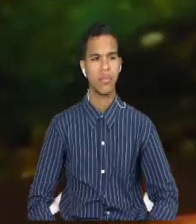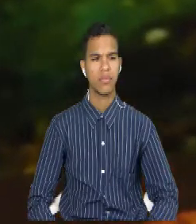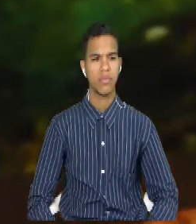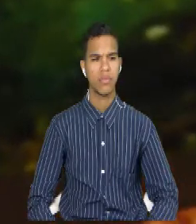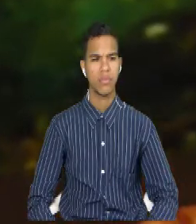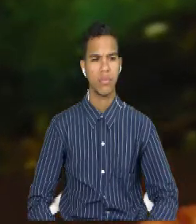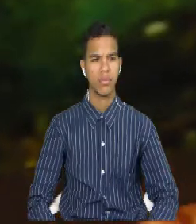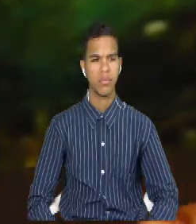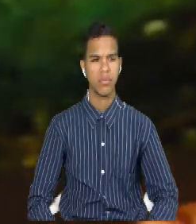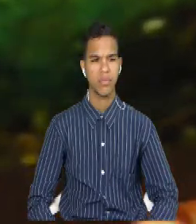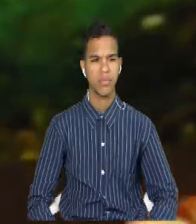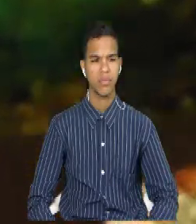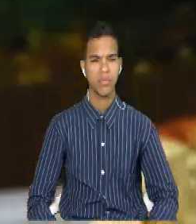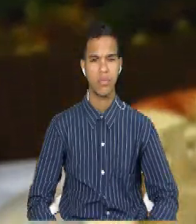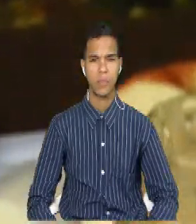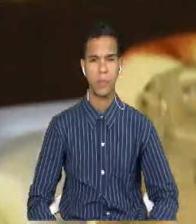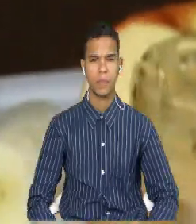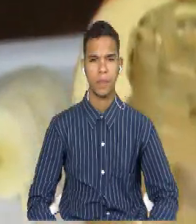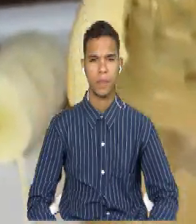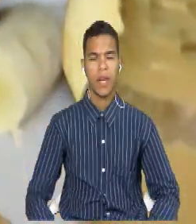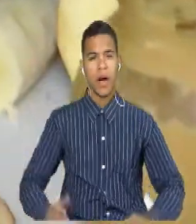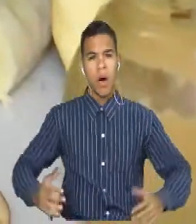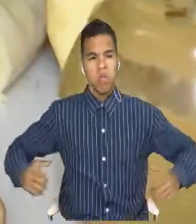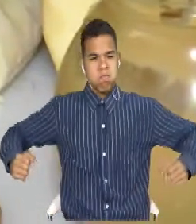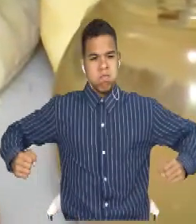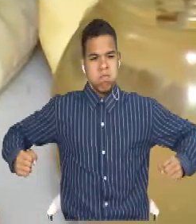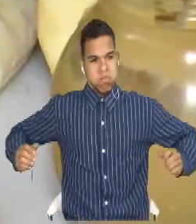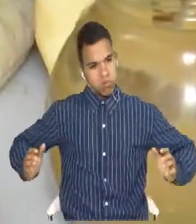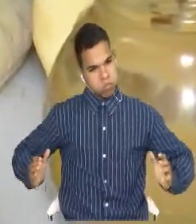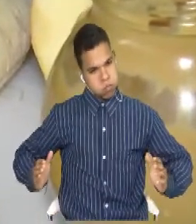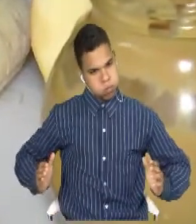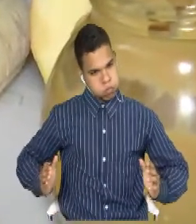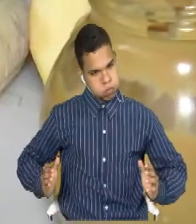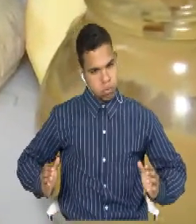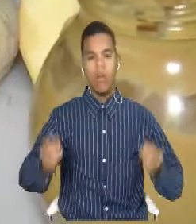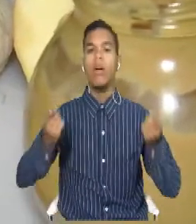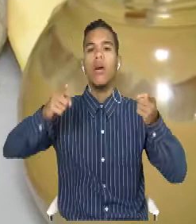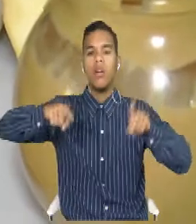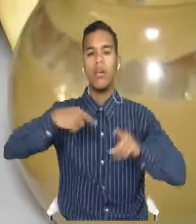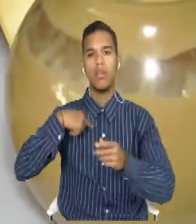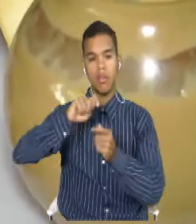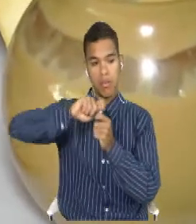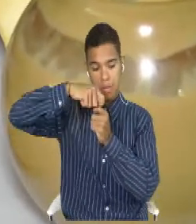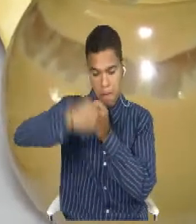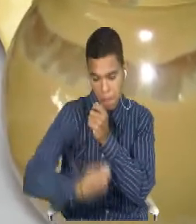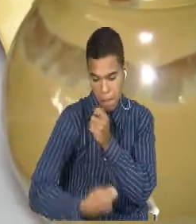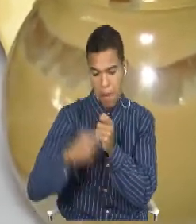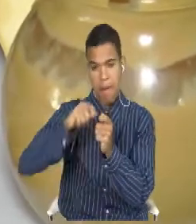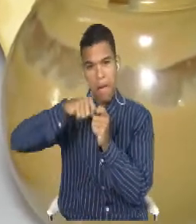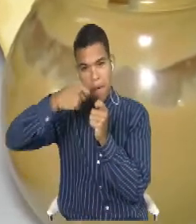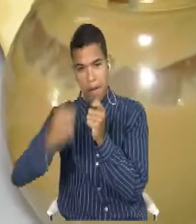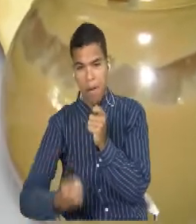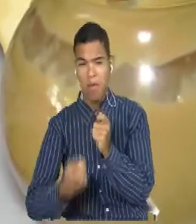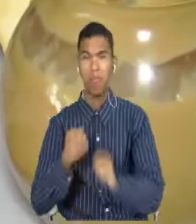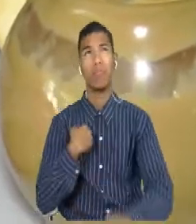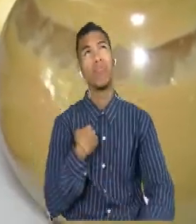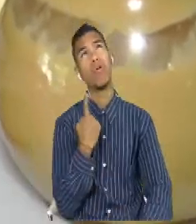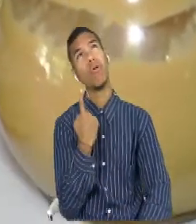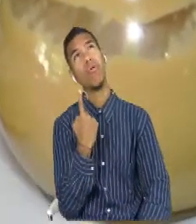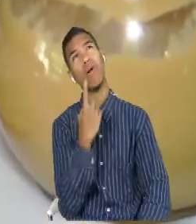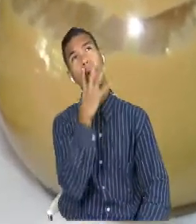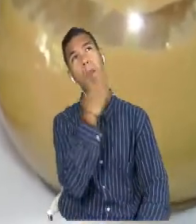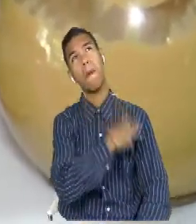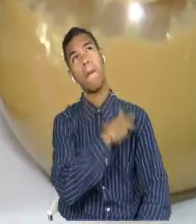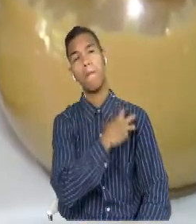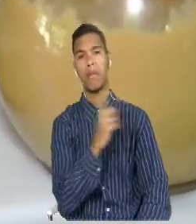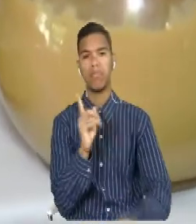cuenta. También lo podemos hacer opcional banano, por si no, es que no tengo manzana. Podemos utilizar cualquier fruta,